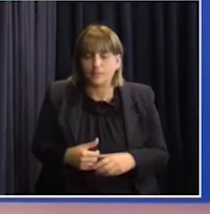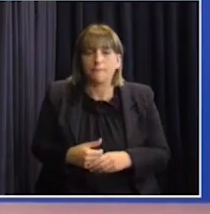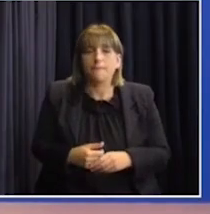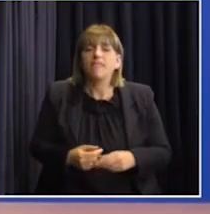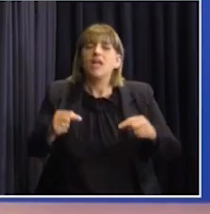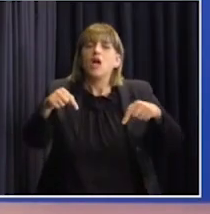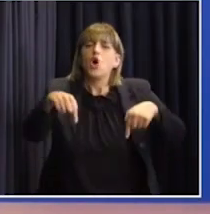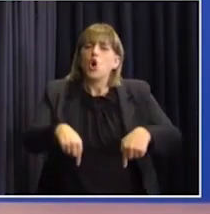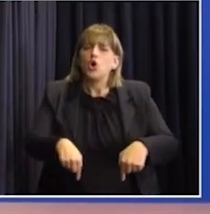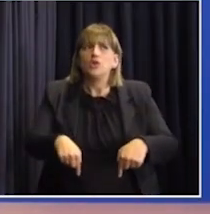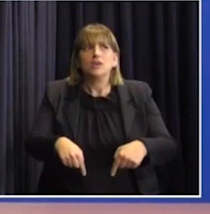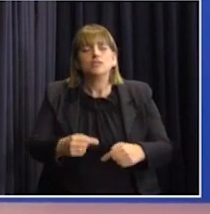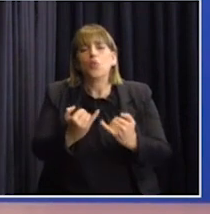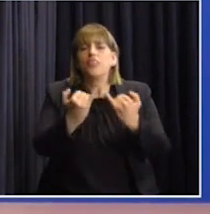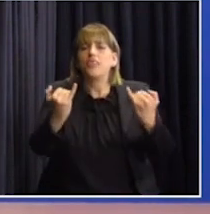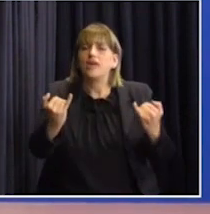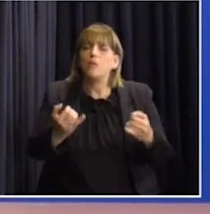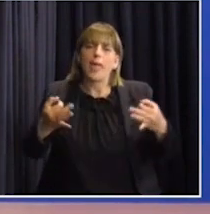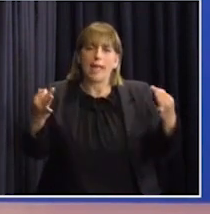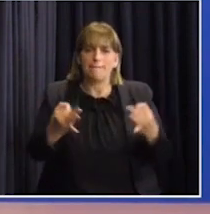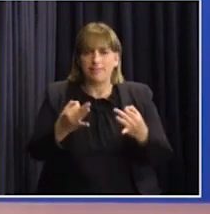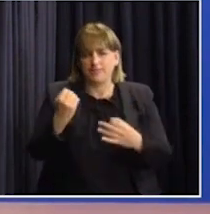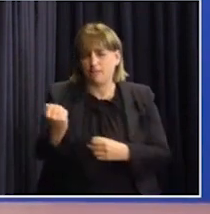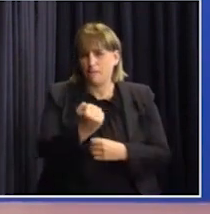hoy para nosotros un día bien importante